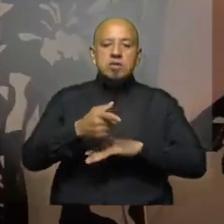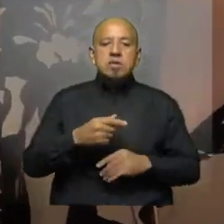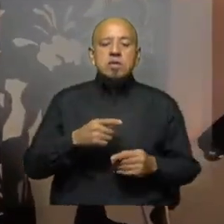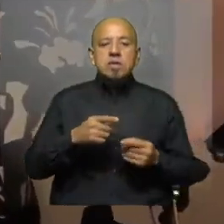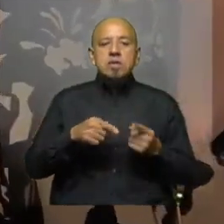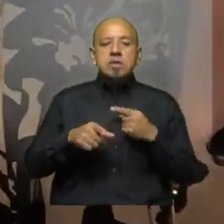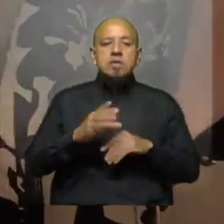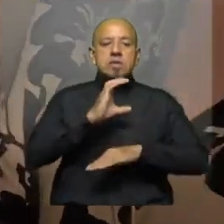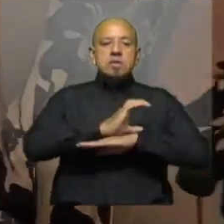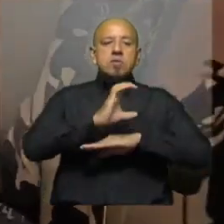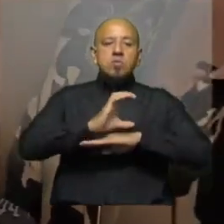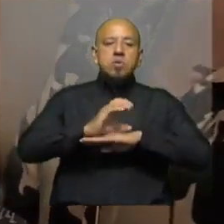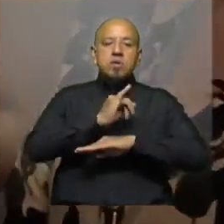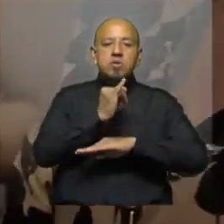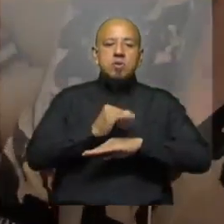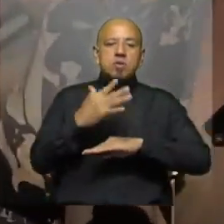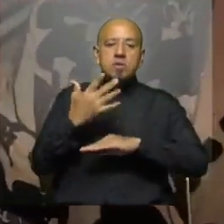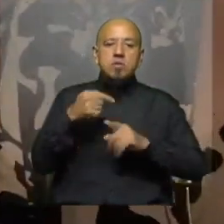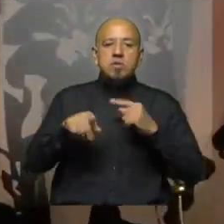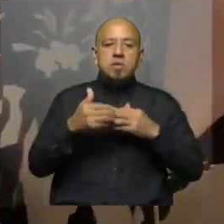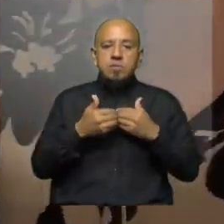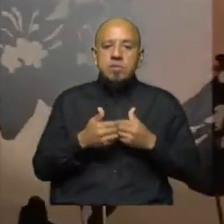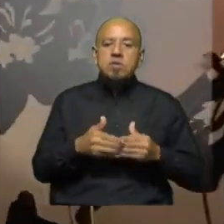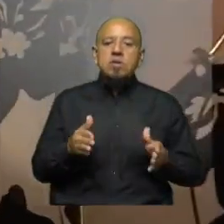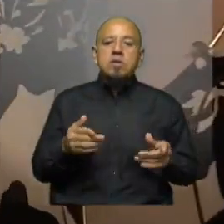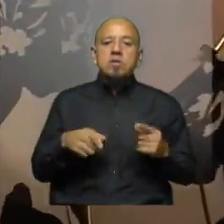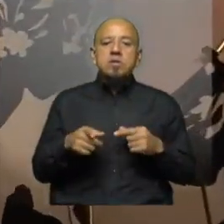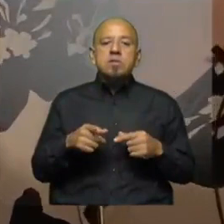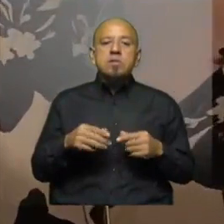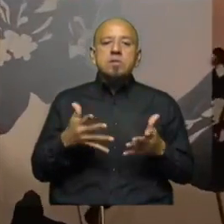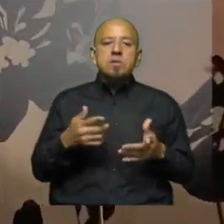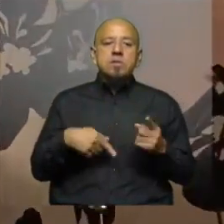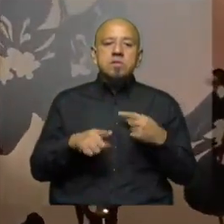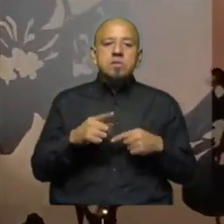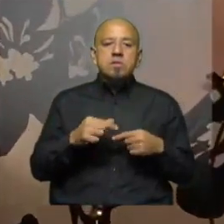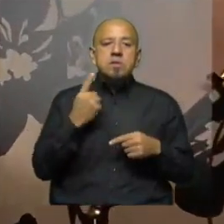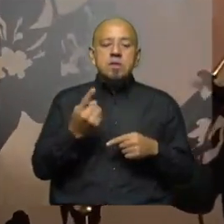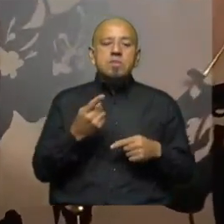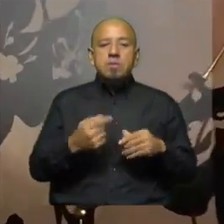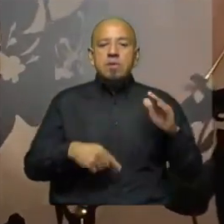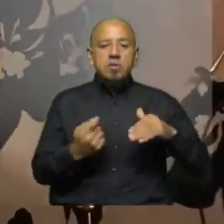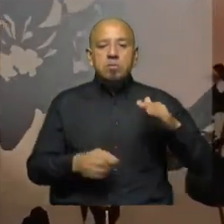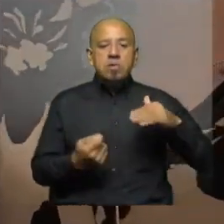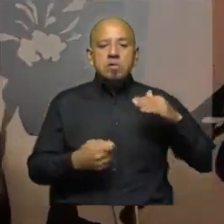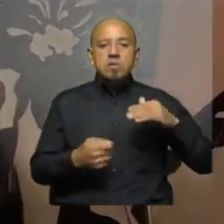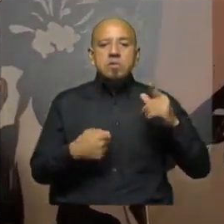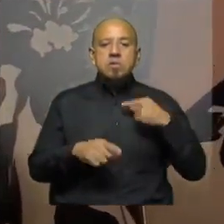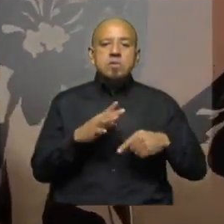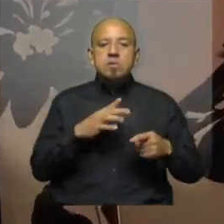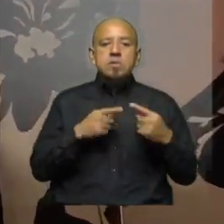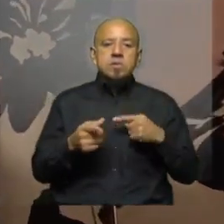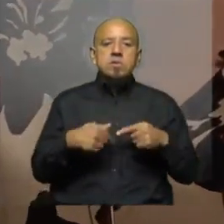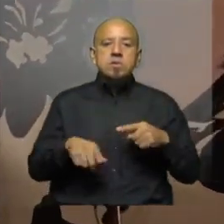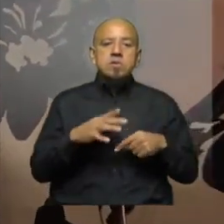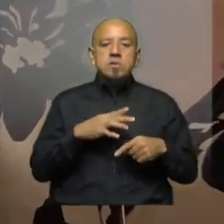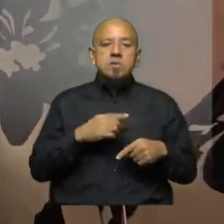5, porque está arrancando el corso barrial. Ya está llegando a la mitad del desfile, la primer comparsa que salió. Y bueno, y hay corso para